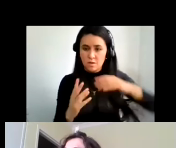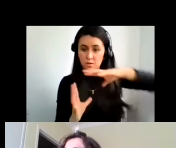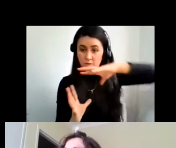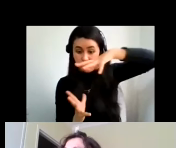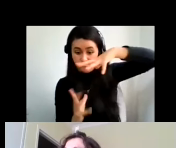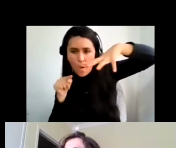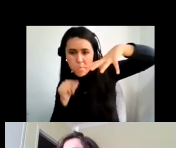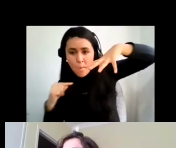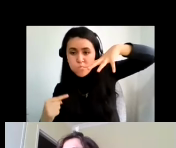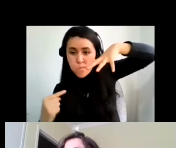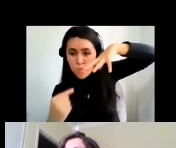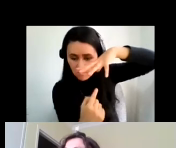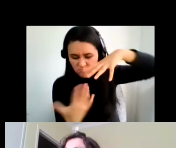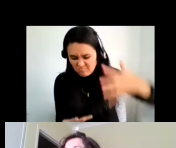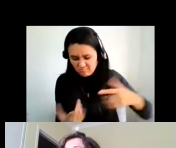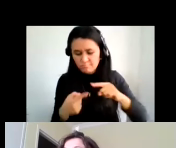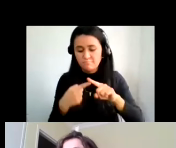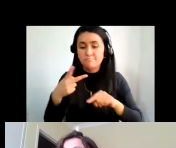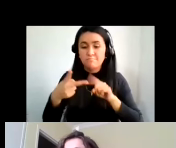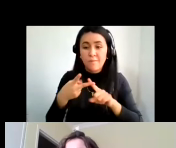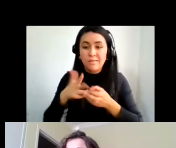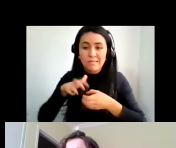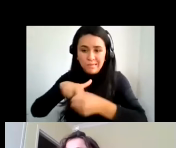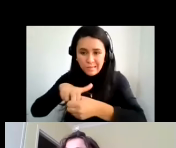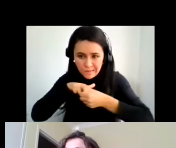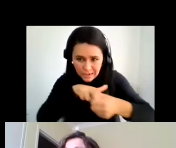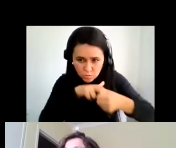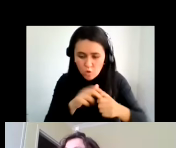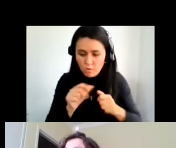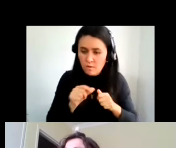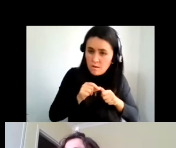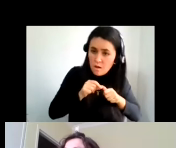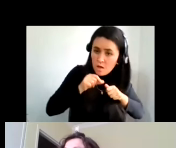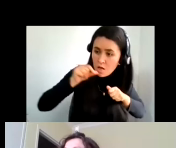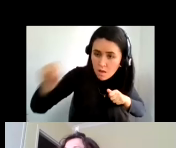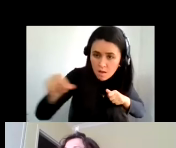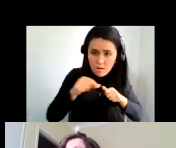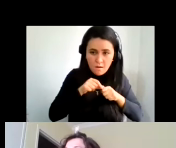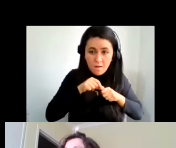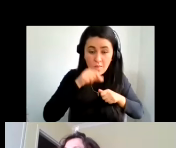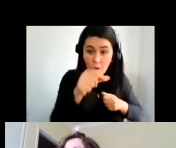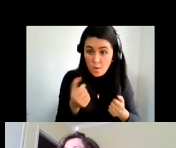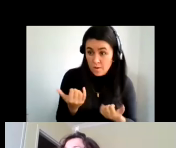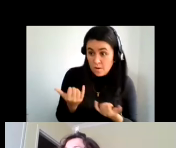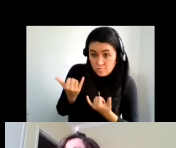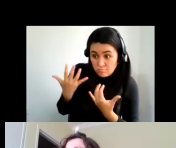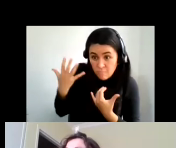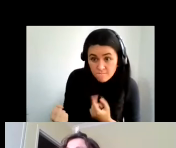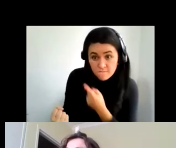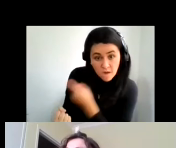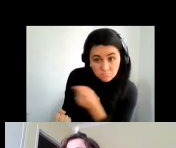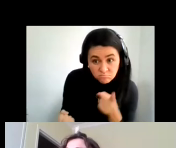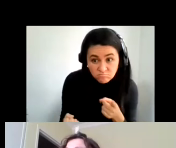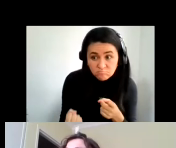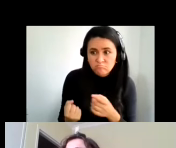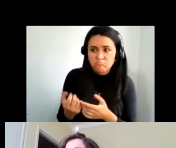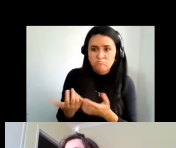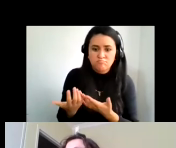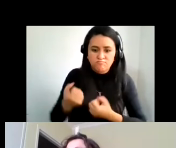al transporte, y aquí tenemos cuestiones como distancia, disponibilidad de transporte, el tiempo de trayecto.